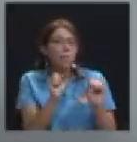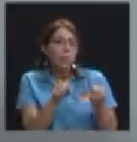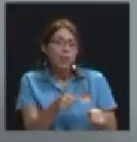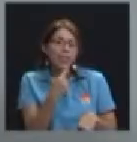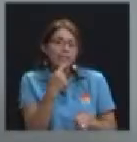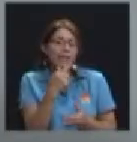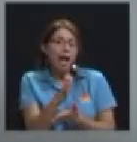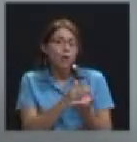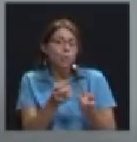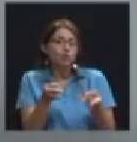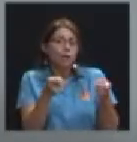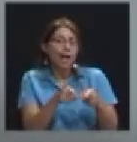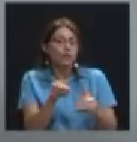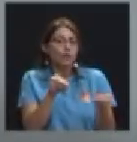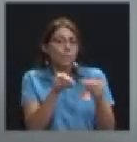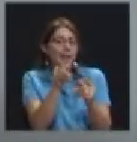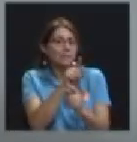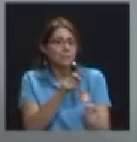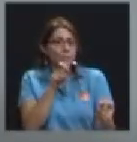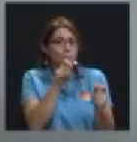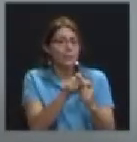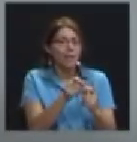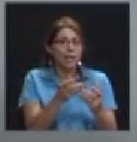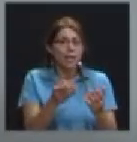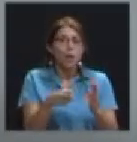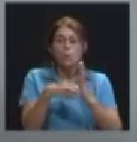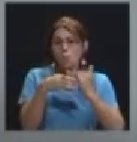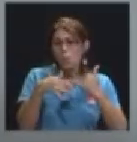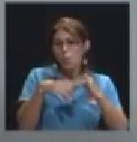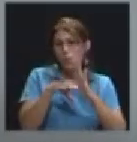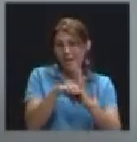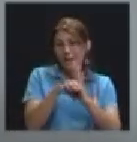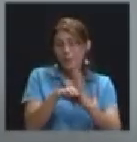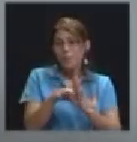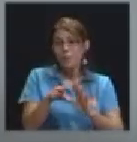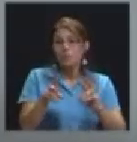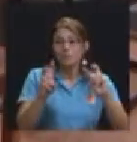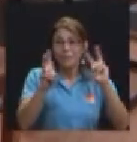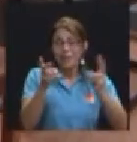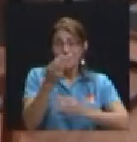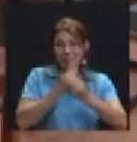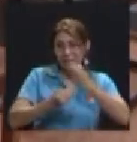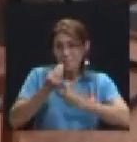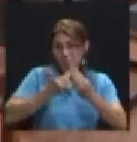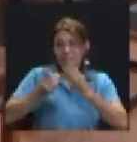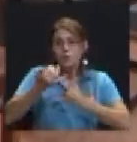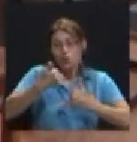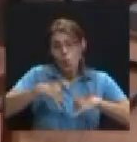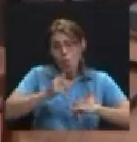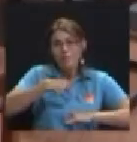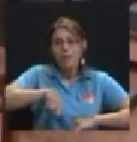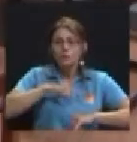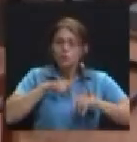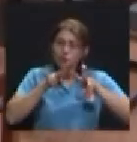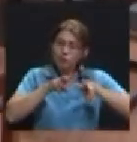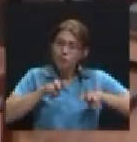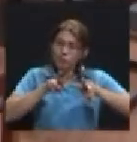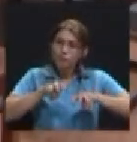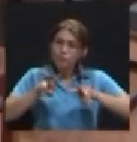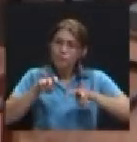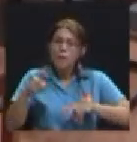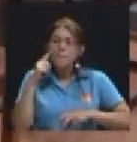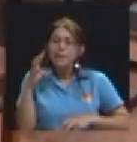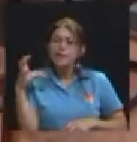que se observan todavía, tal vez en la parte de alimentación. Estamos haciendo los análisis para lo que son las canastas